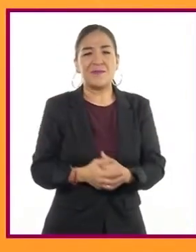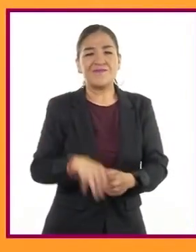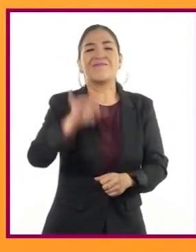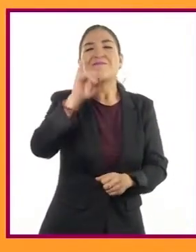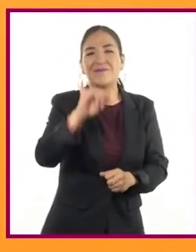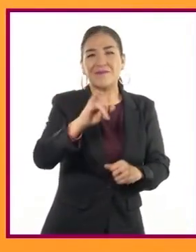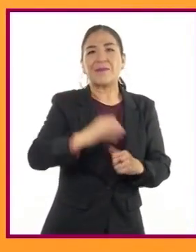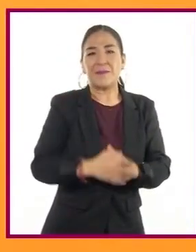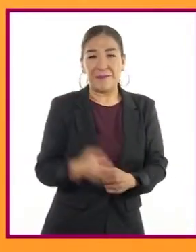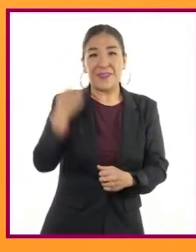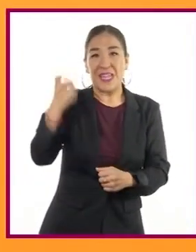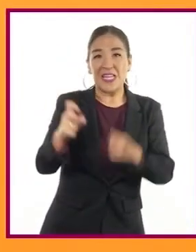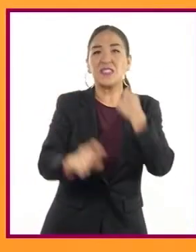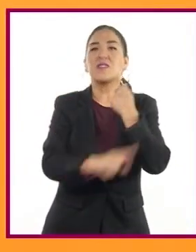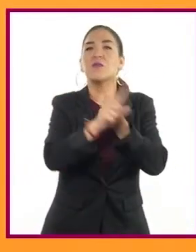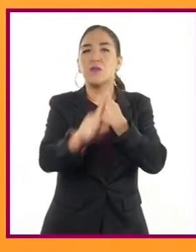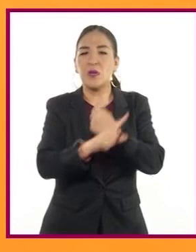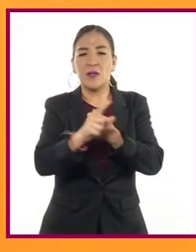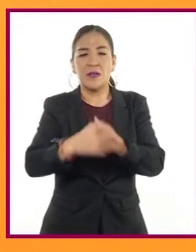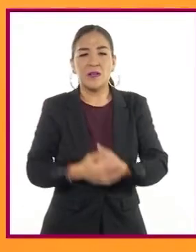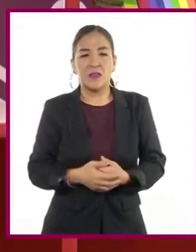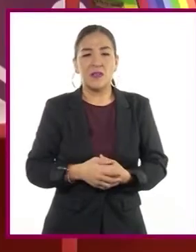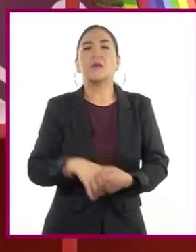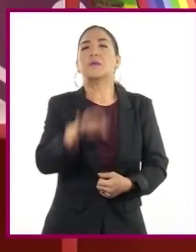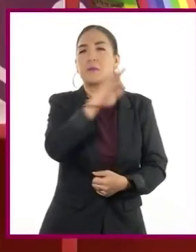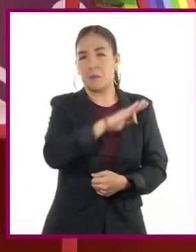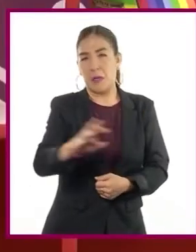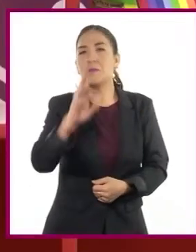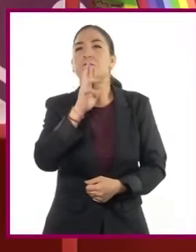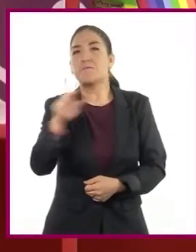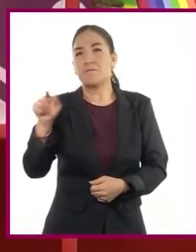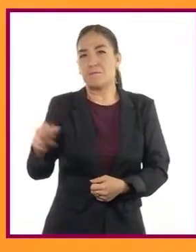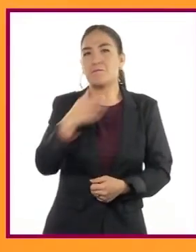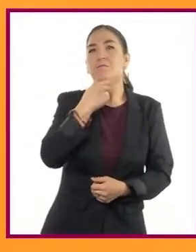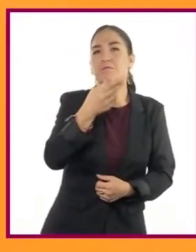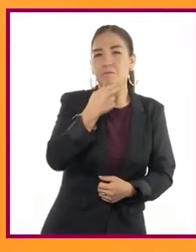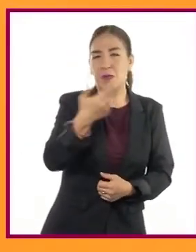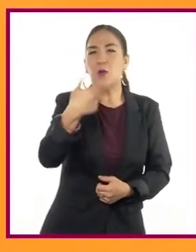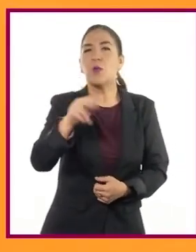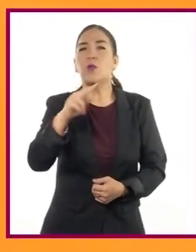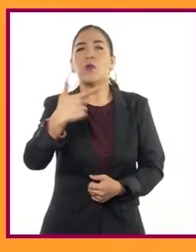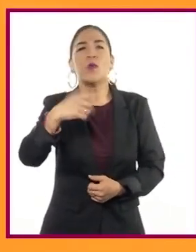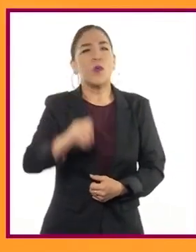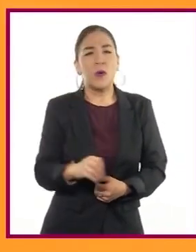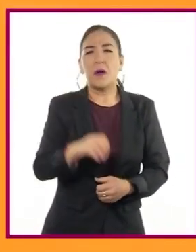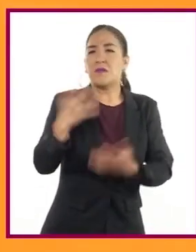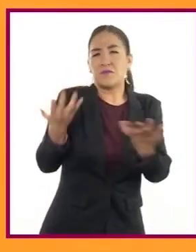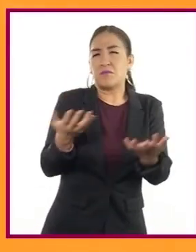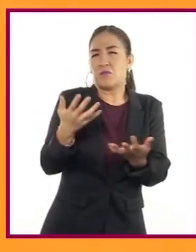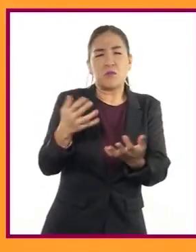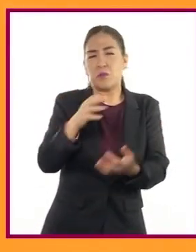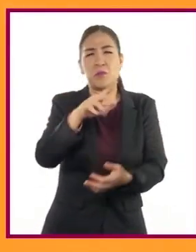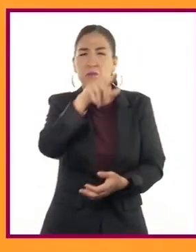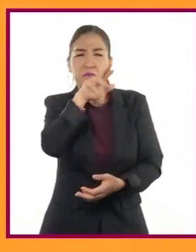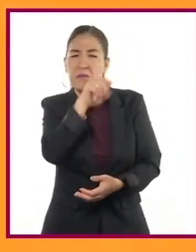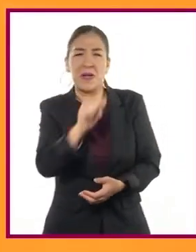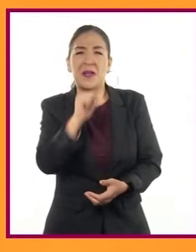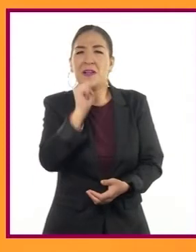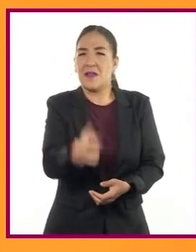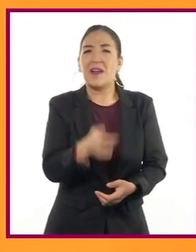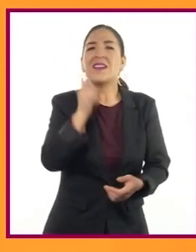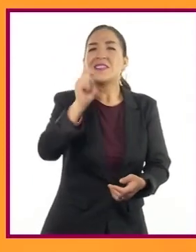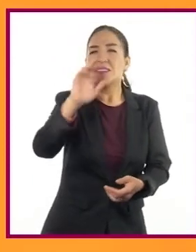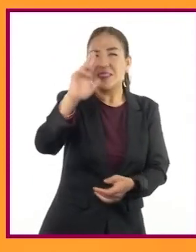Sí, este problema sí que lo puede resolver Hugo. Y creo que no tiene que preocuparse por no recordar el